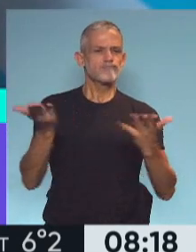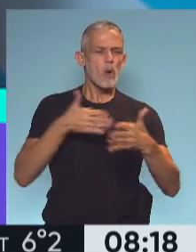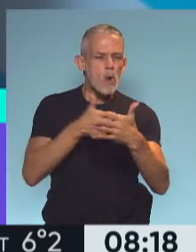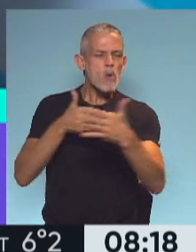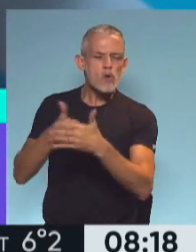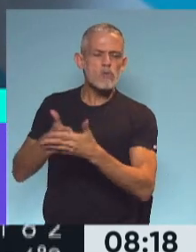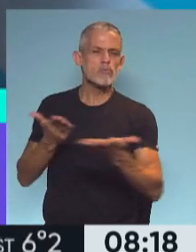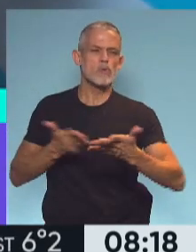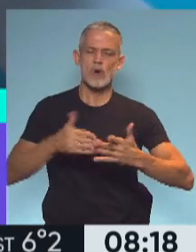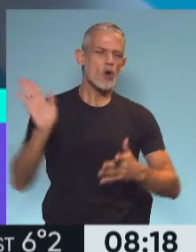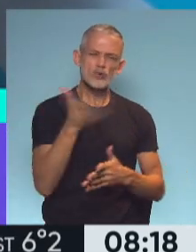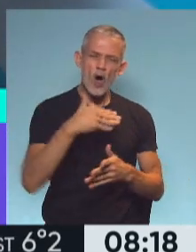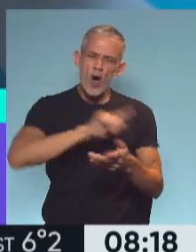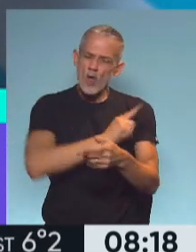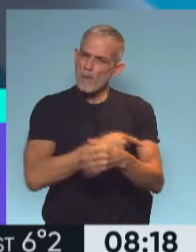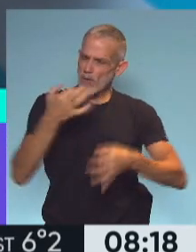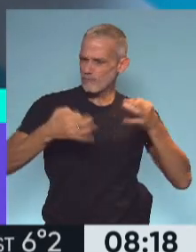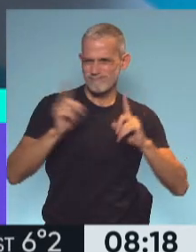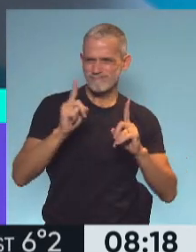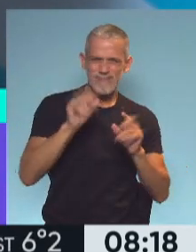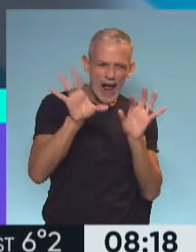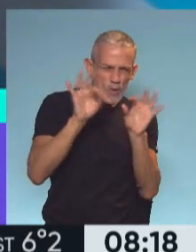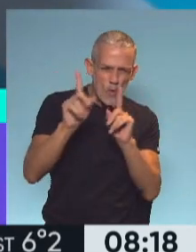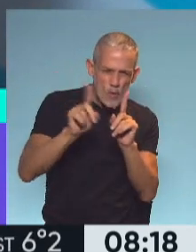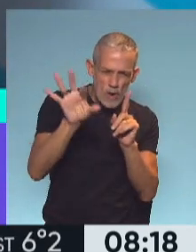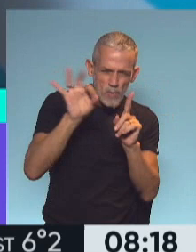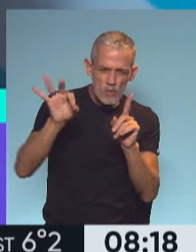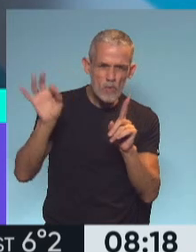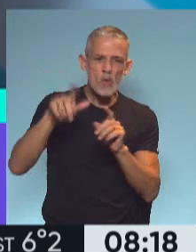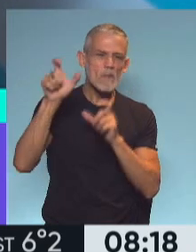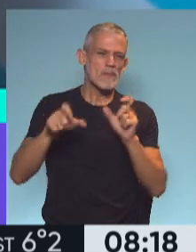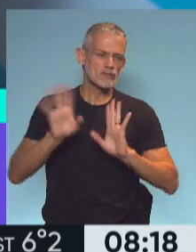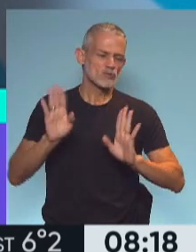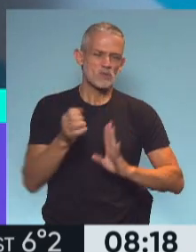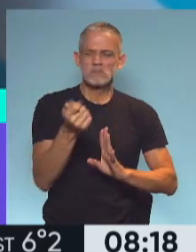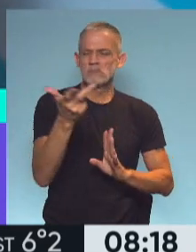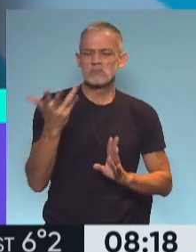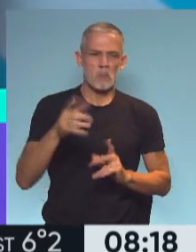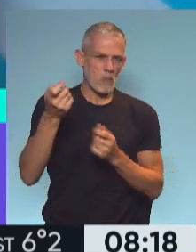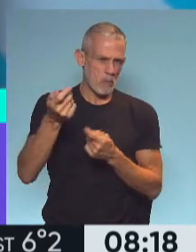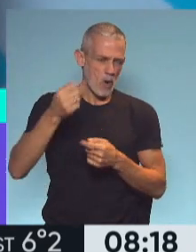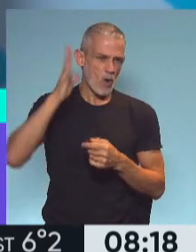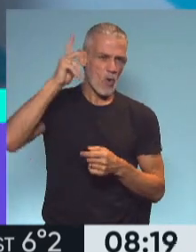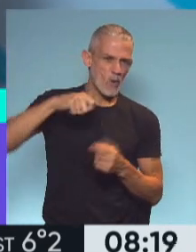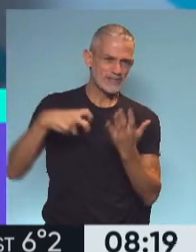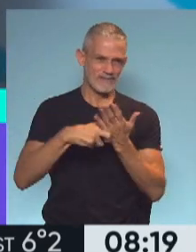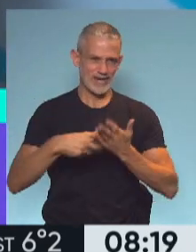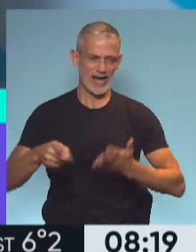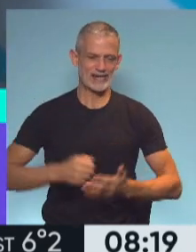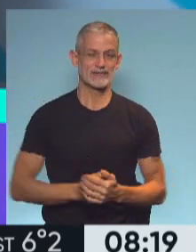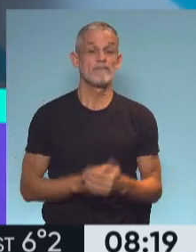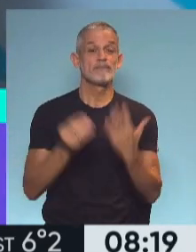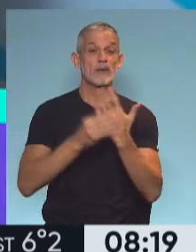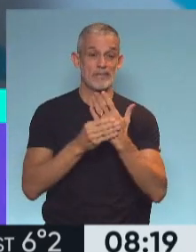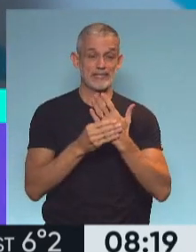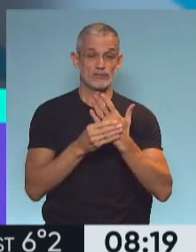Pero no es todo el Poder Judicial, son algunos elementos, algunos personajes, no más de un puñado de jueces y fiscales. Ministro,